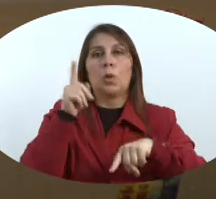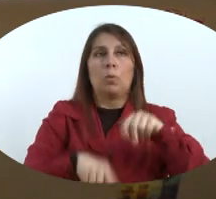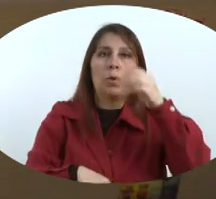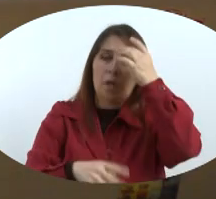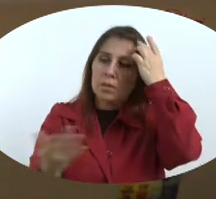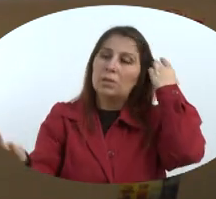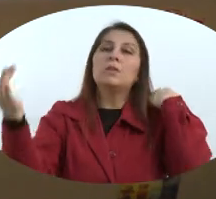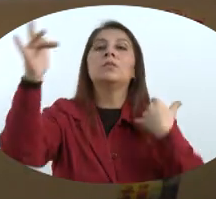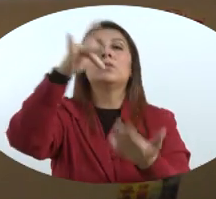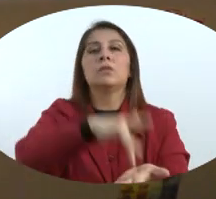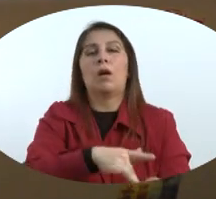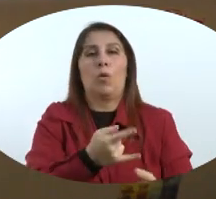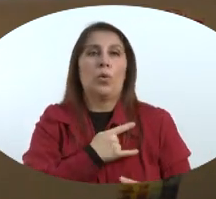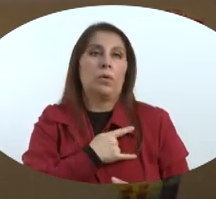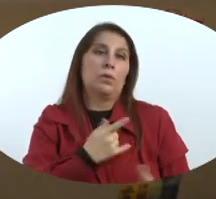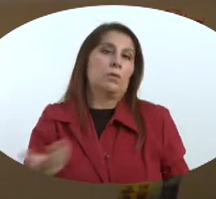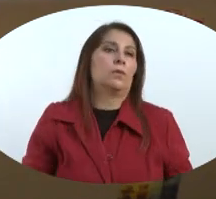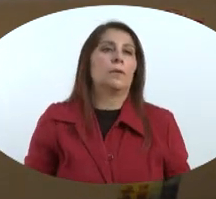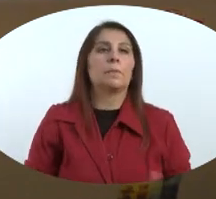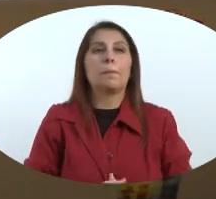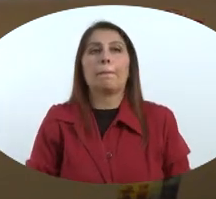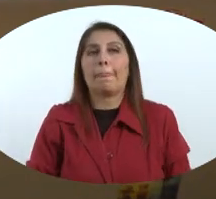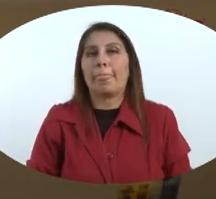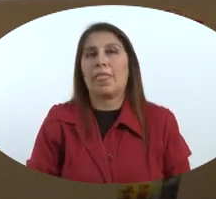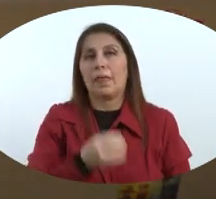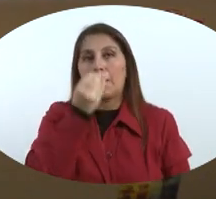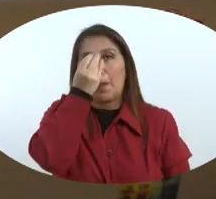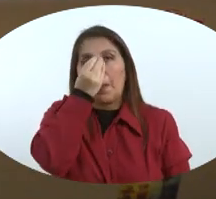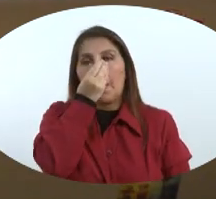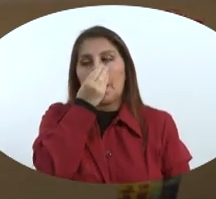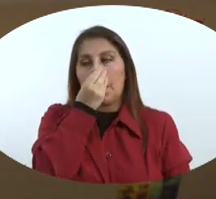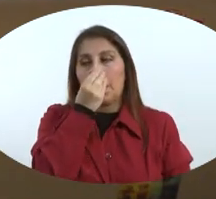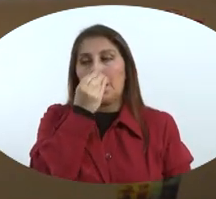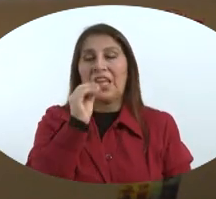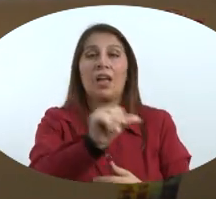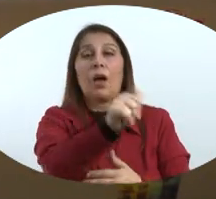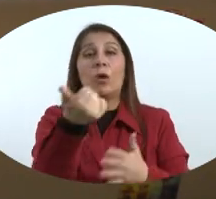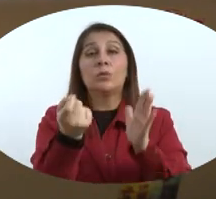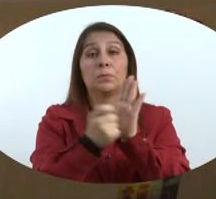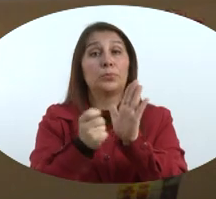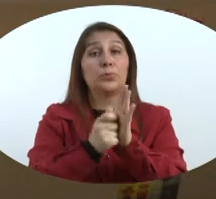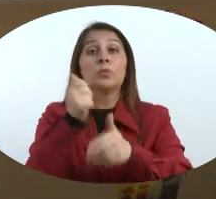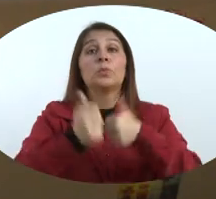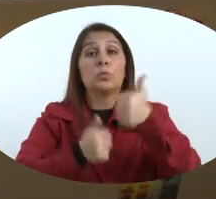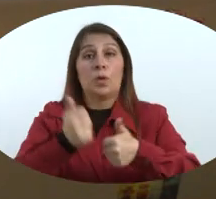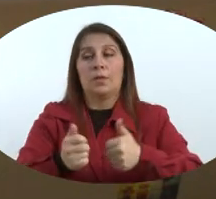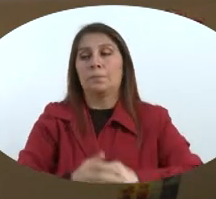llegar a la universidad en nuestro siguiente punto